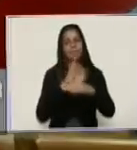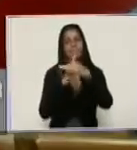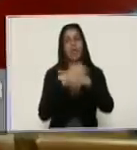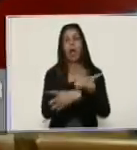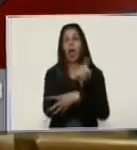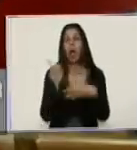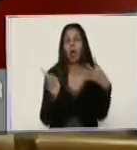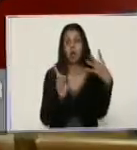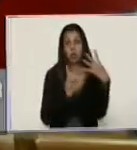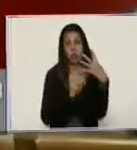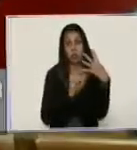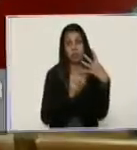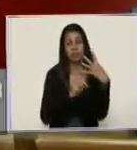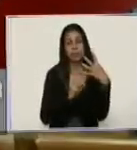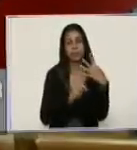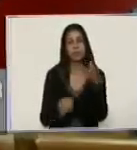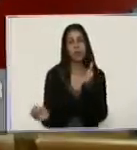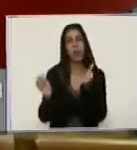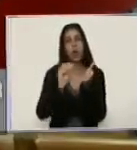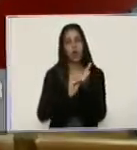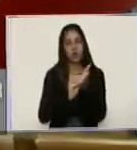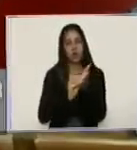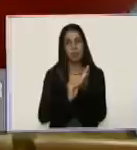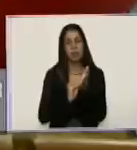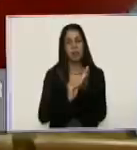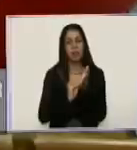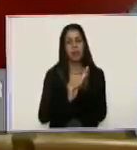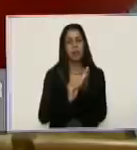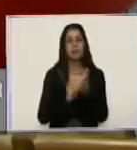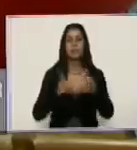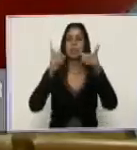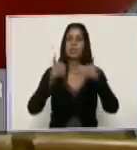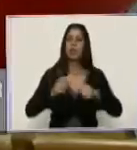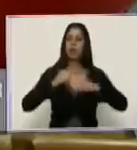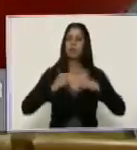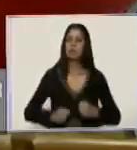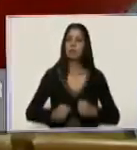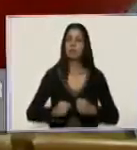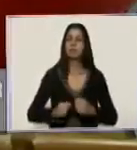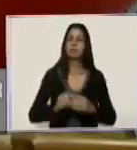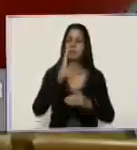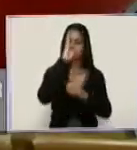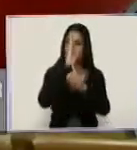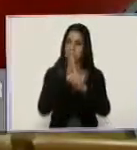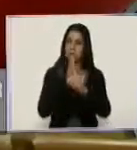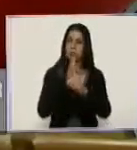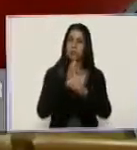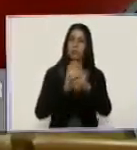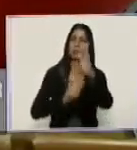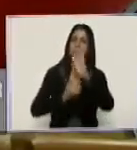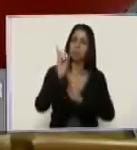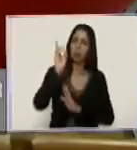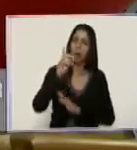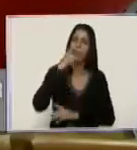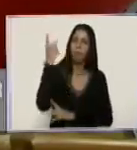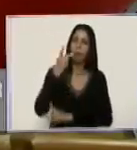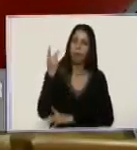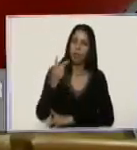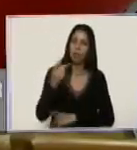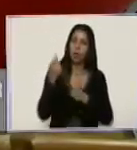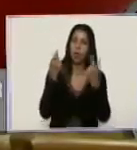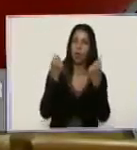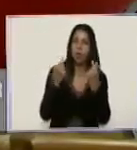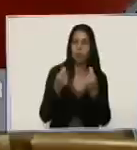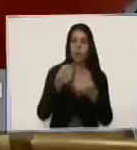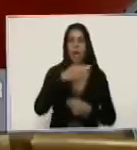Cuarto, ratificar nuestra irrenunciable decisión de continuar el camino de construcción de un modelo político, económico